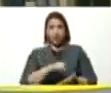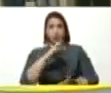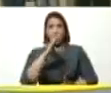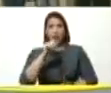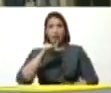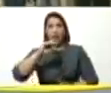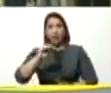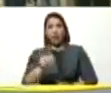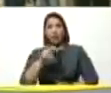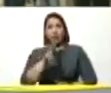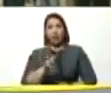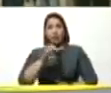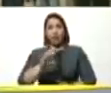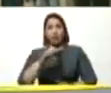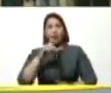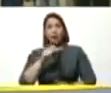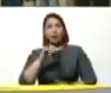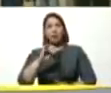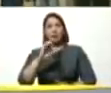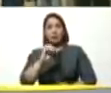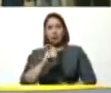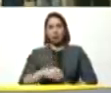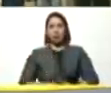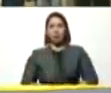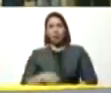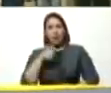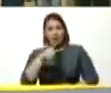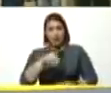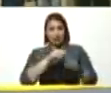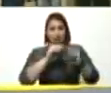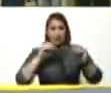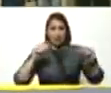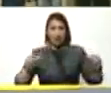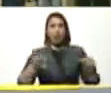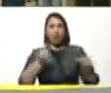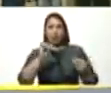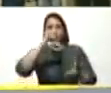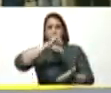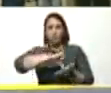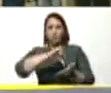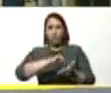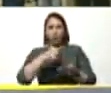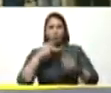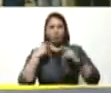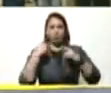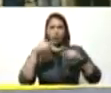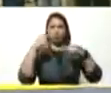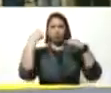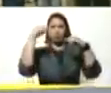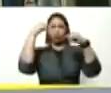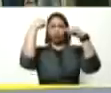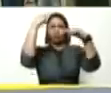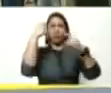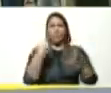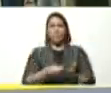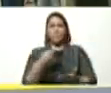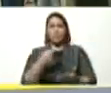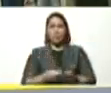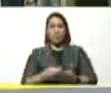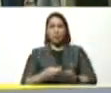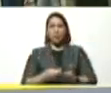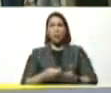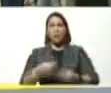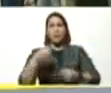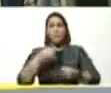2. Allá está en la tierra de los caquetíos, ciudades construidas y financiadas con el petro.